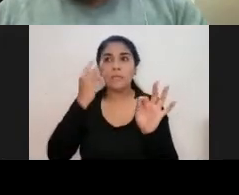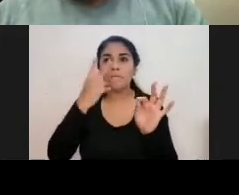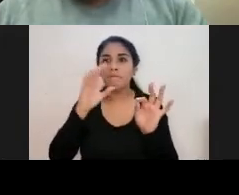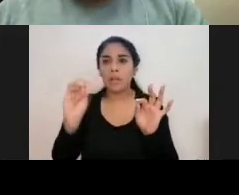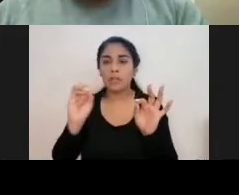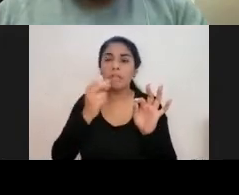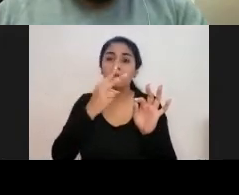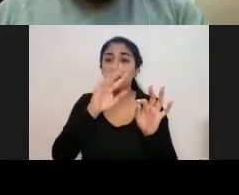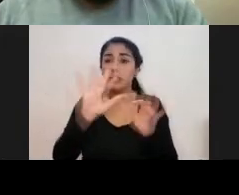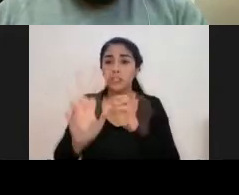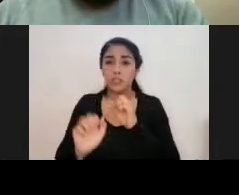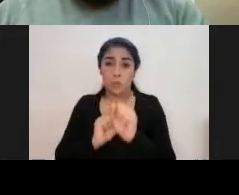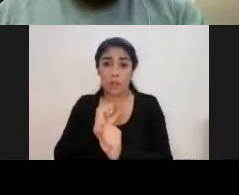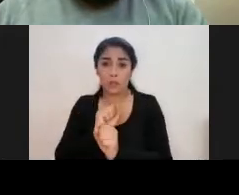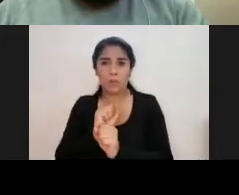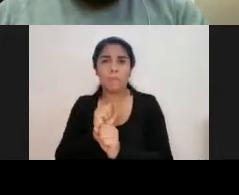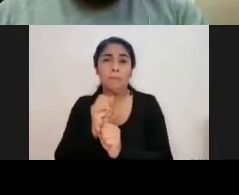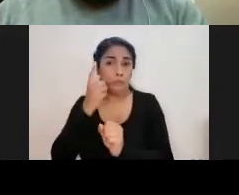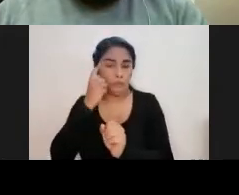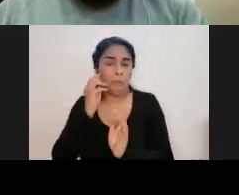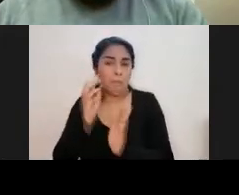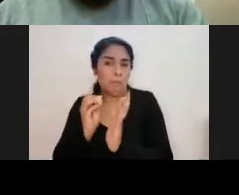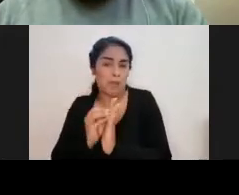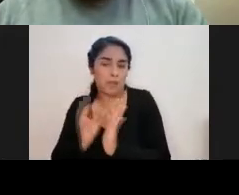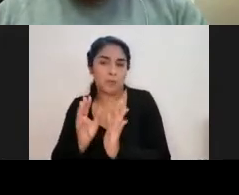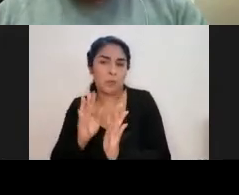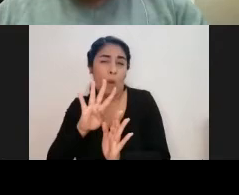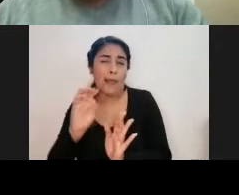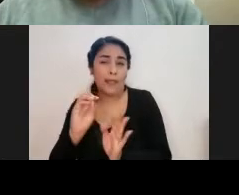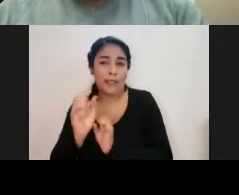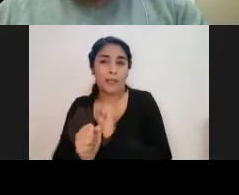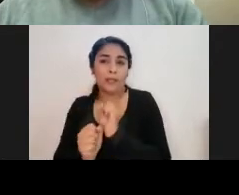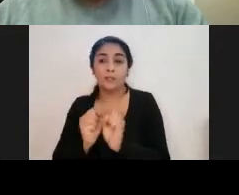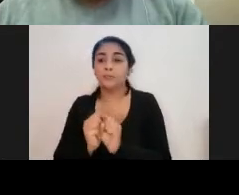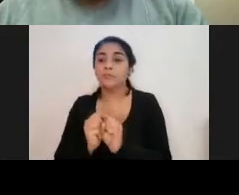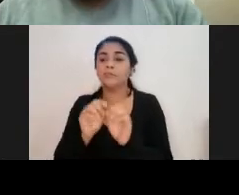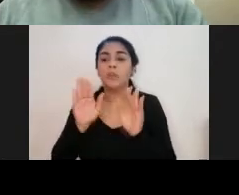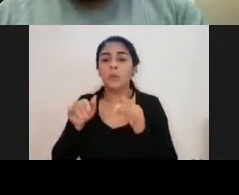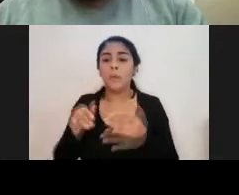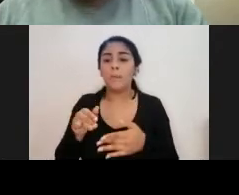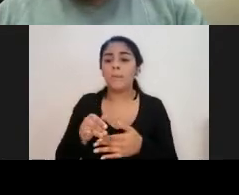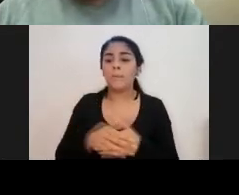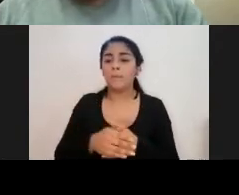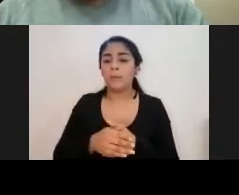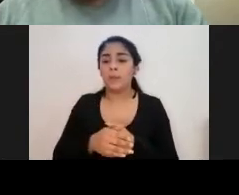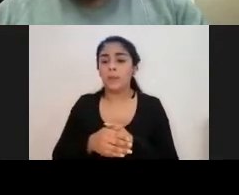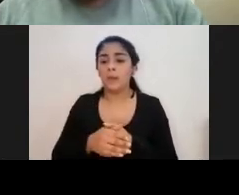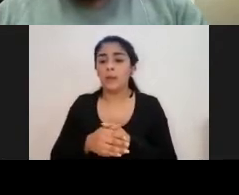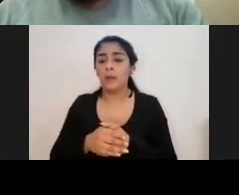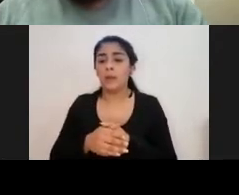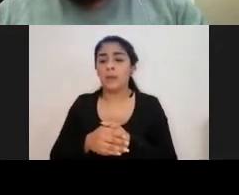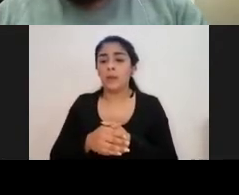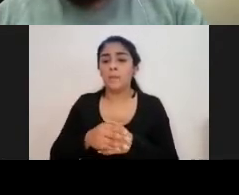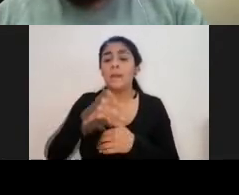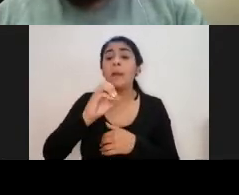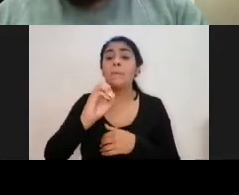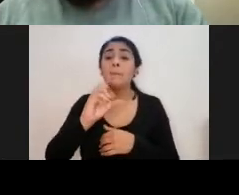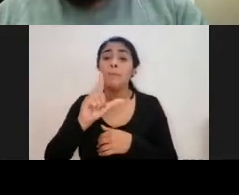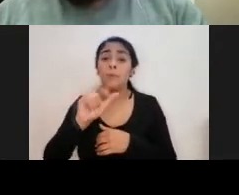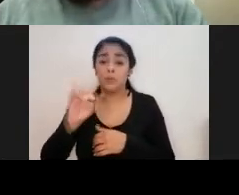un poquito más diría yo, 40 años. Igual para polio, ¿cierto?, para meningitis, pero para